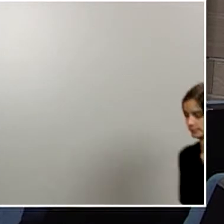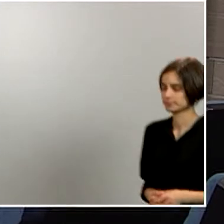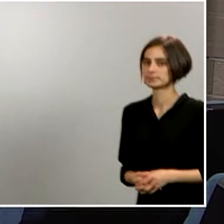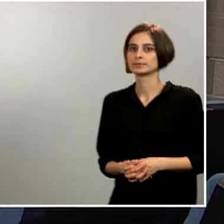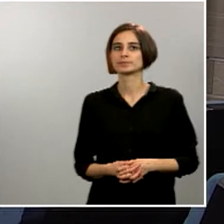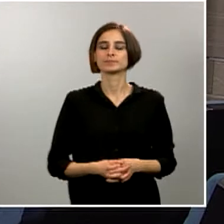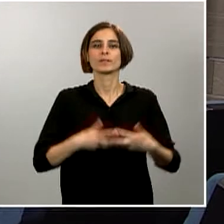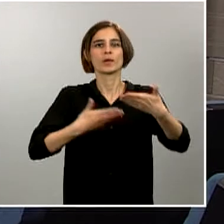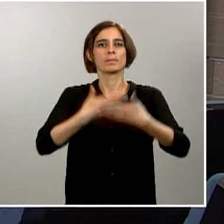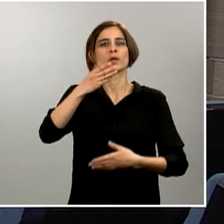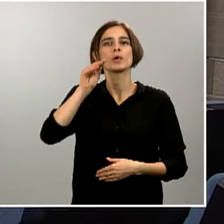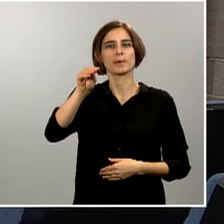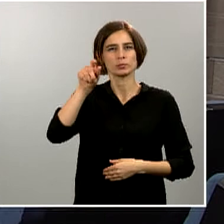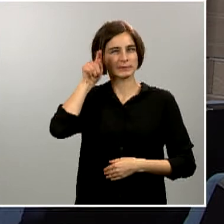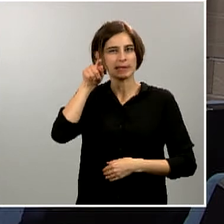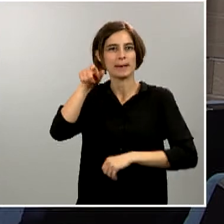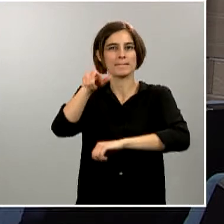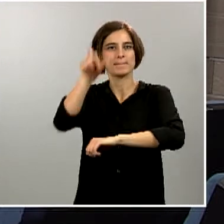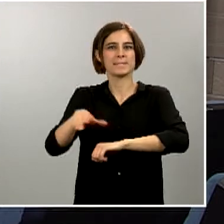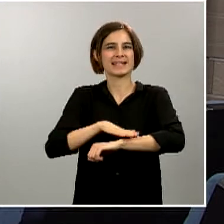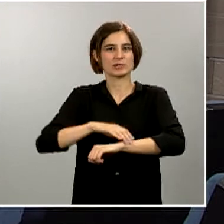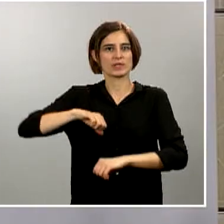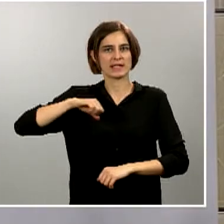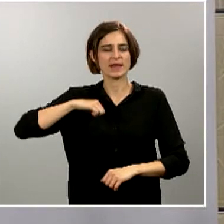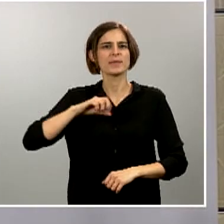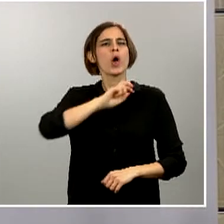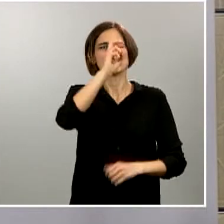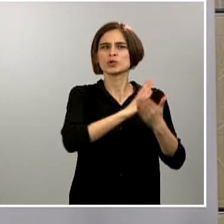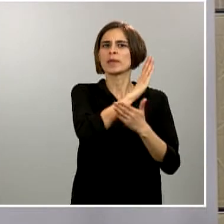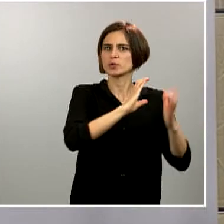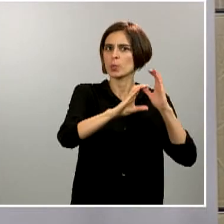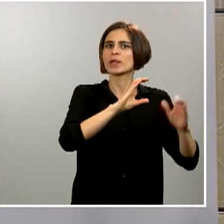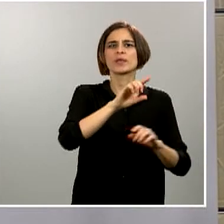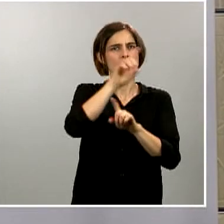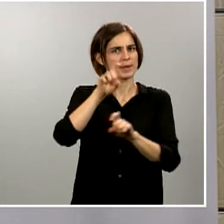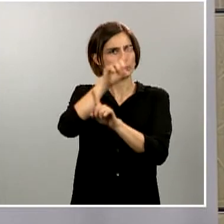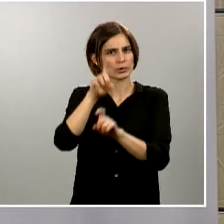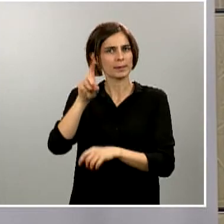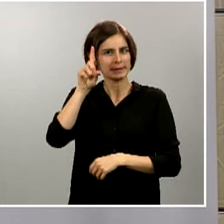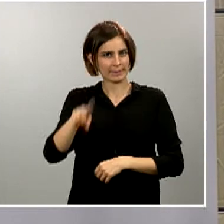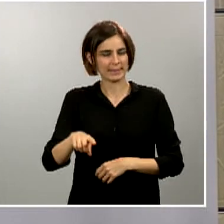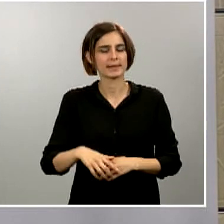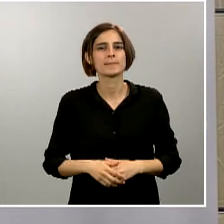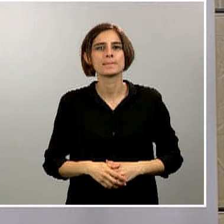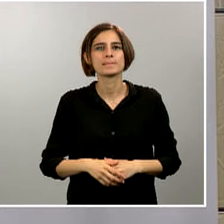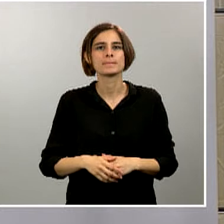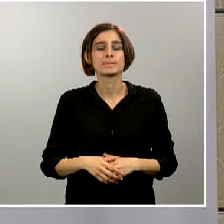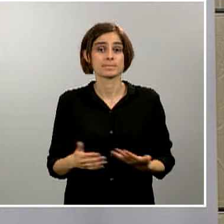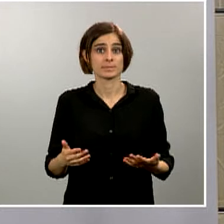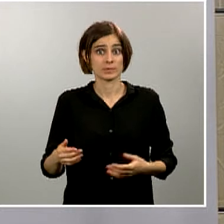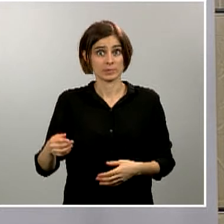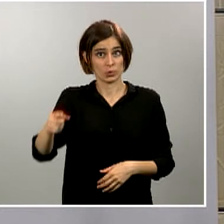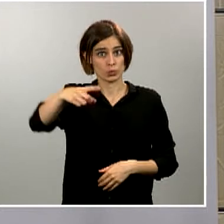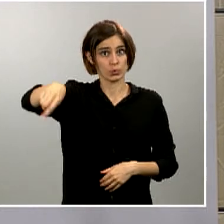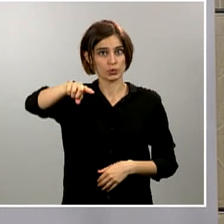Sanidad, es una cuestión que está en otros muchos medios que se asoman a este chat. ¿Van a pedir a la población que lleve siempre mascarilla?